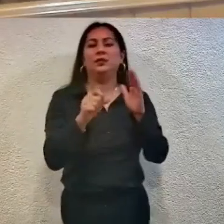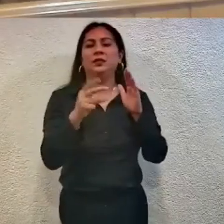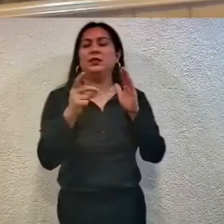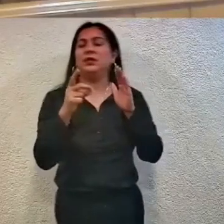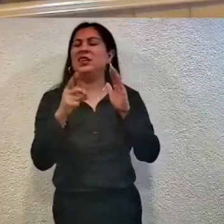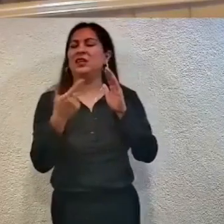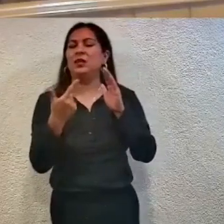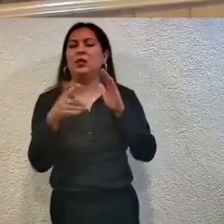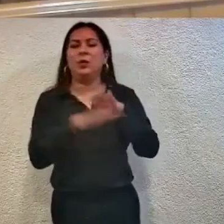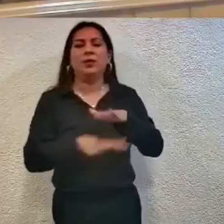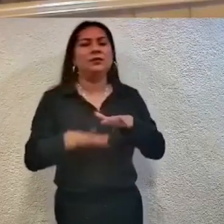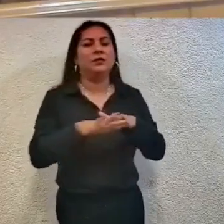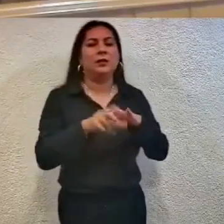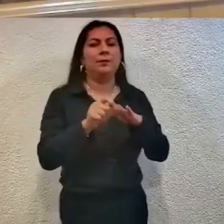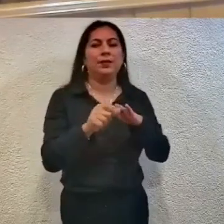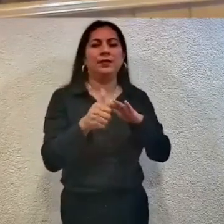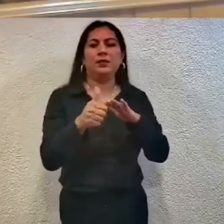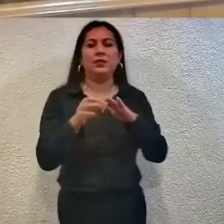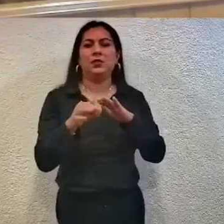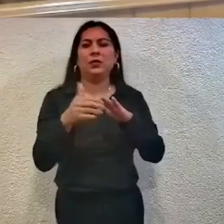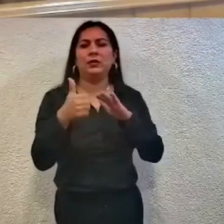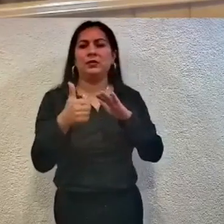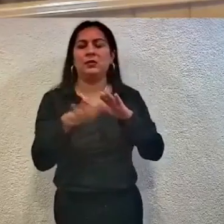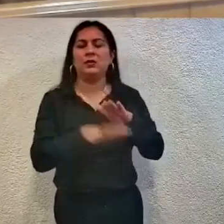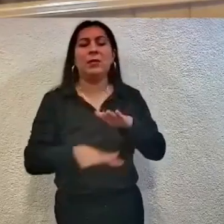las casillas 2631 básica,